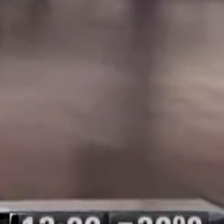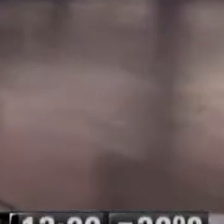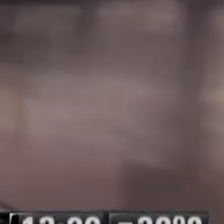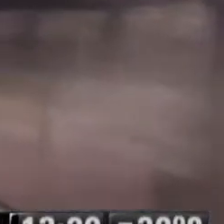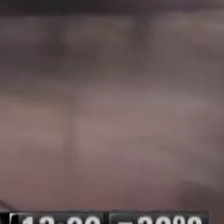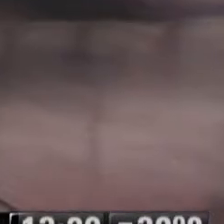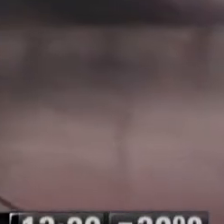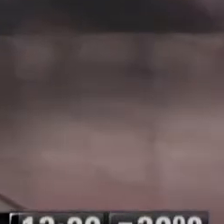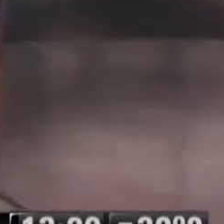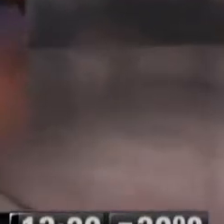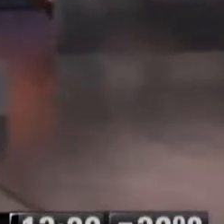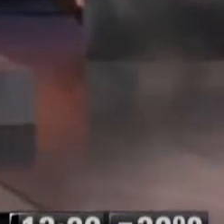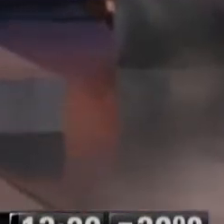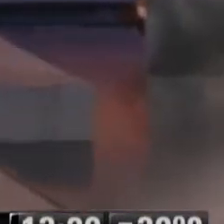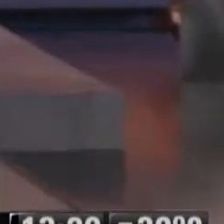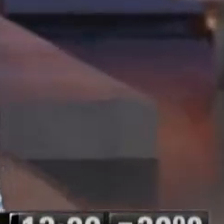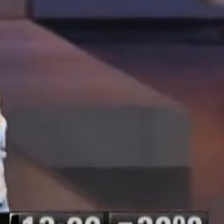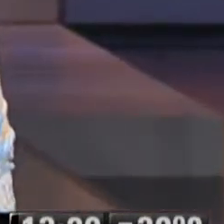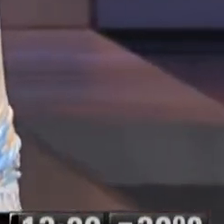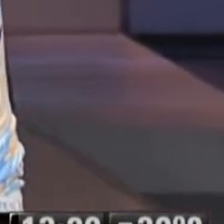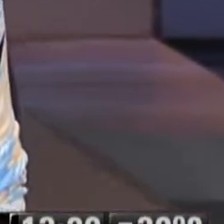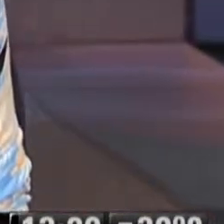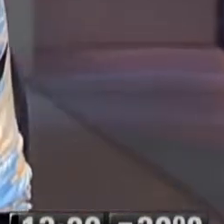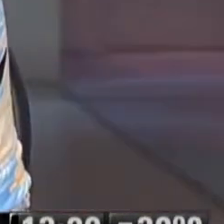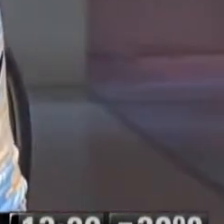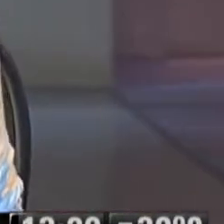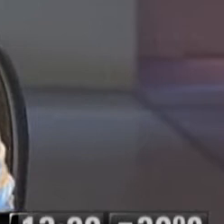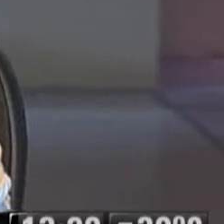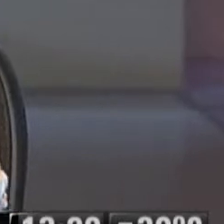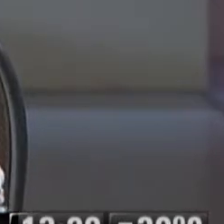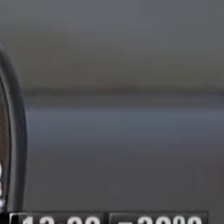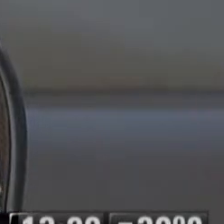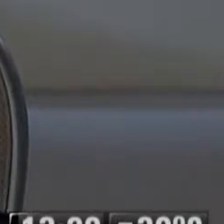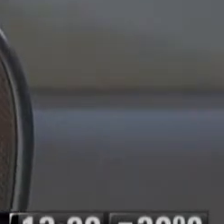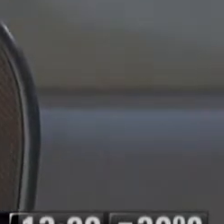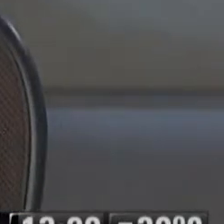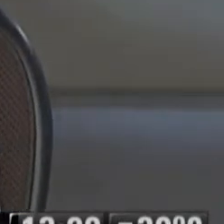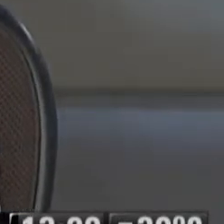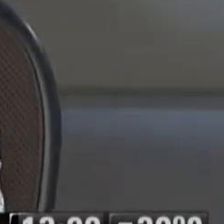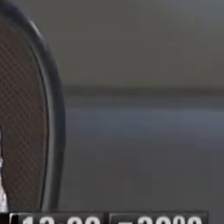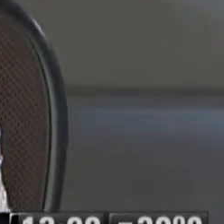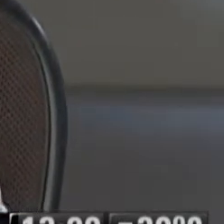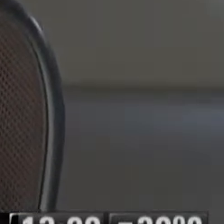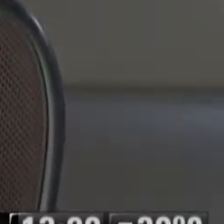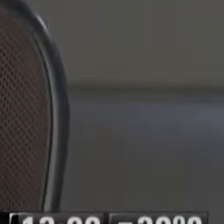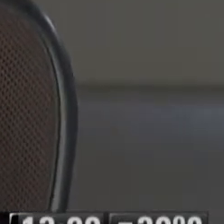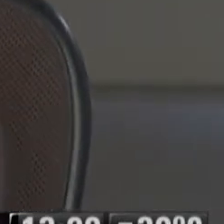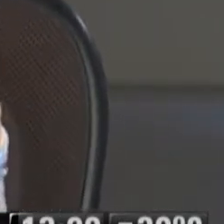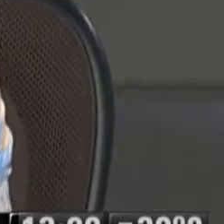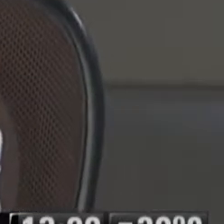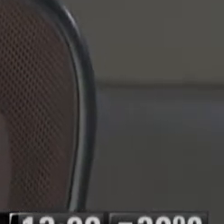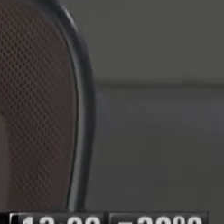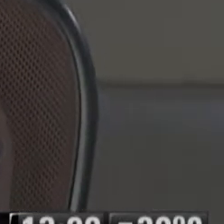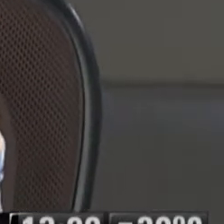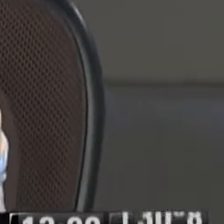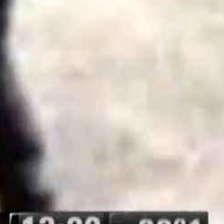fallo del Tribunal Superior de Justicia aquí en la ciudad de Buenos Aires que le va a permitir al PRO comprar las pistolas Taser para equipar a la